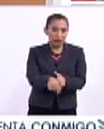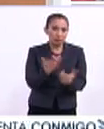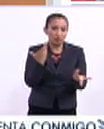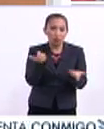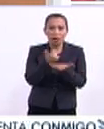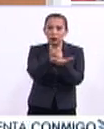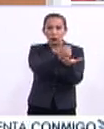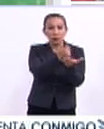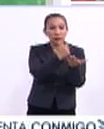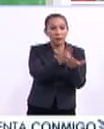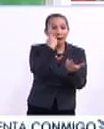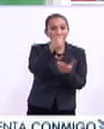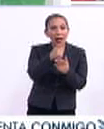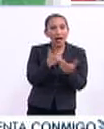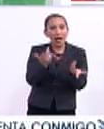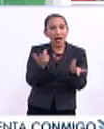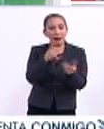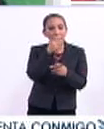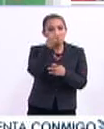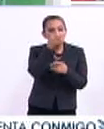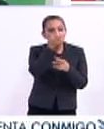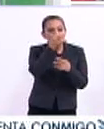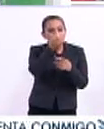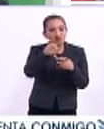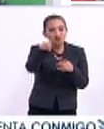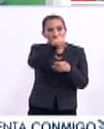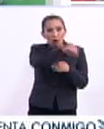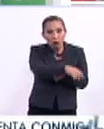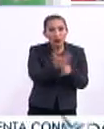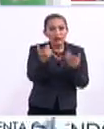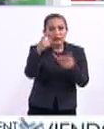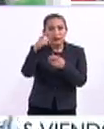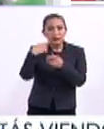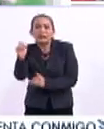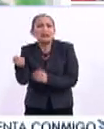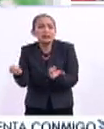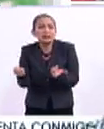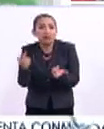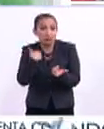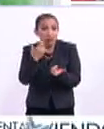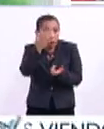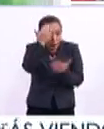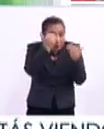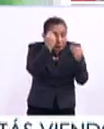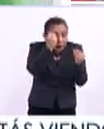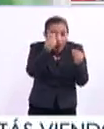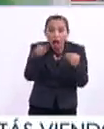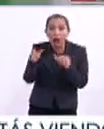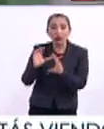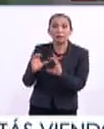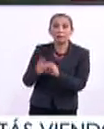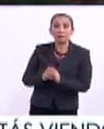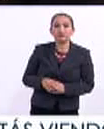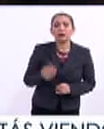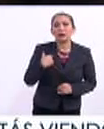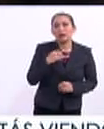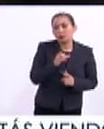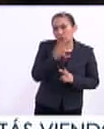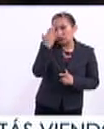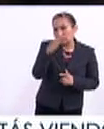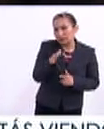redes tróficas. Entonces tú quitas la base de la red trófica y pues todo el sistema se colapsa. Entonces, bueno, me gustaría saber cómo le